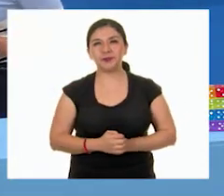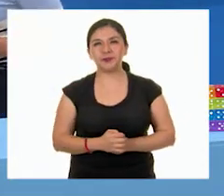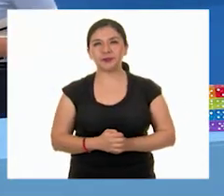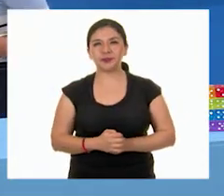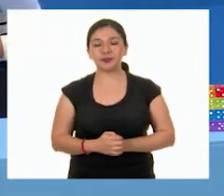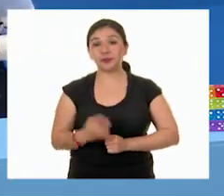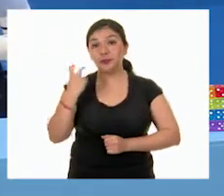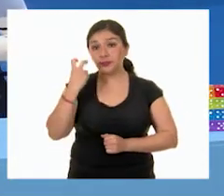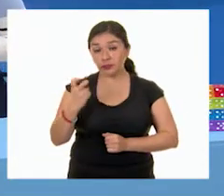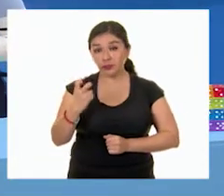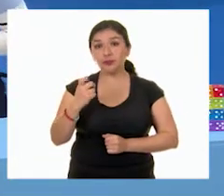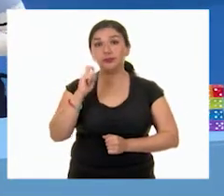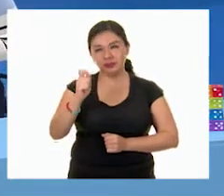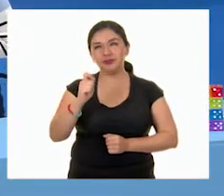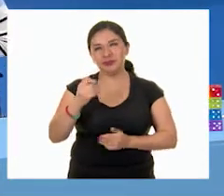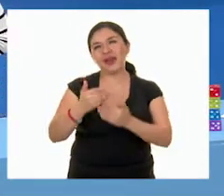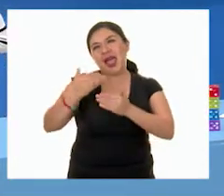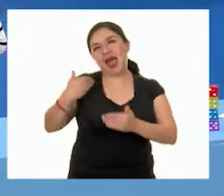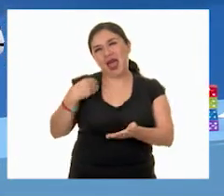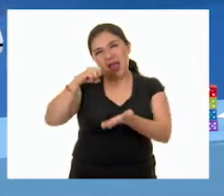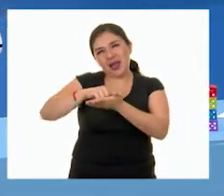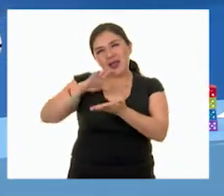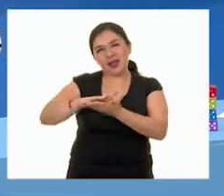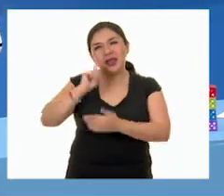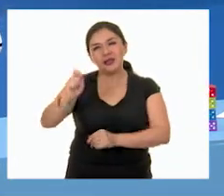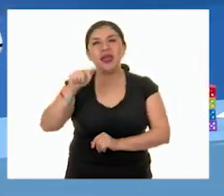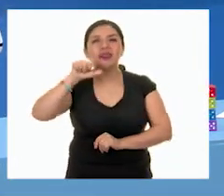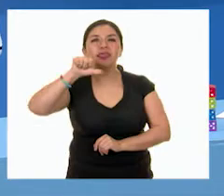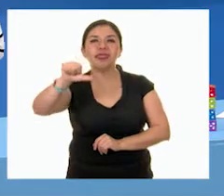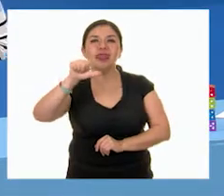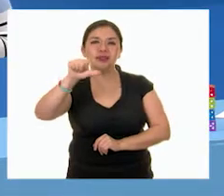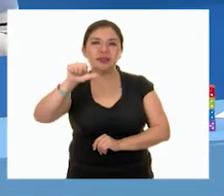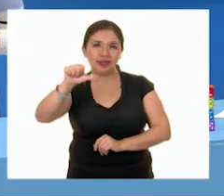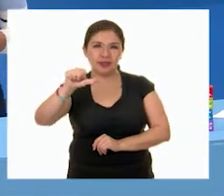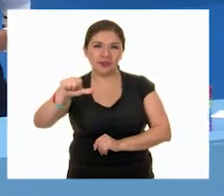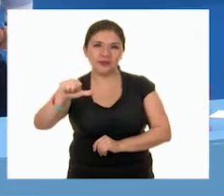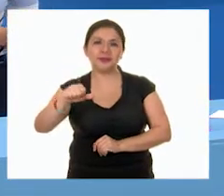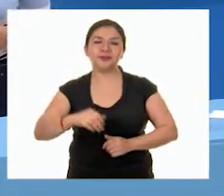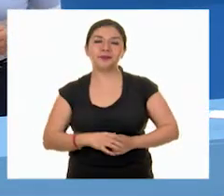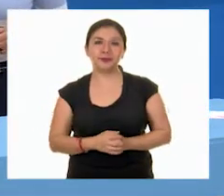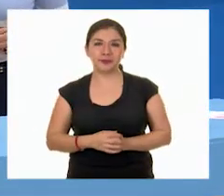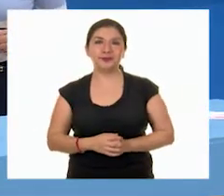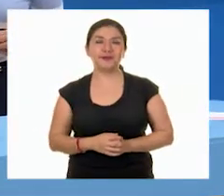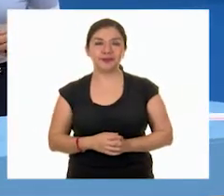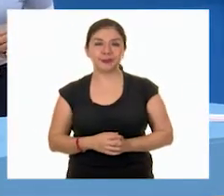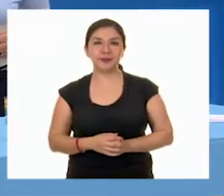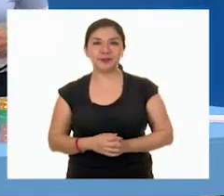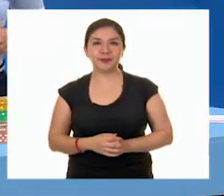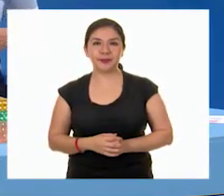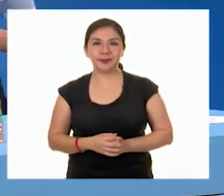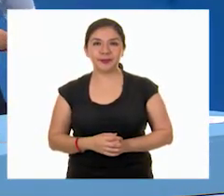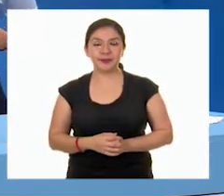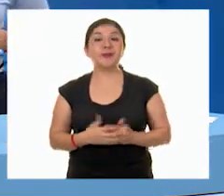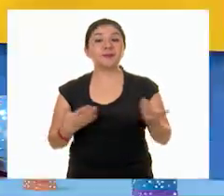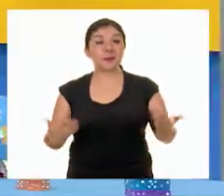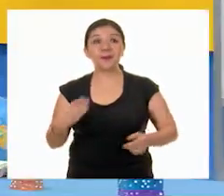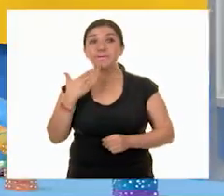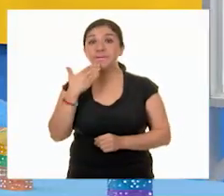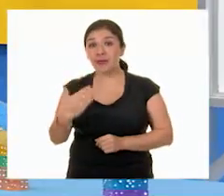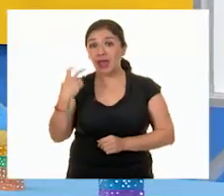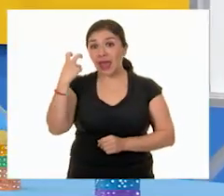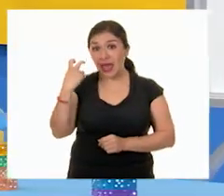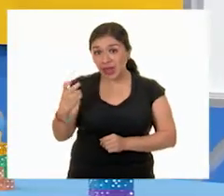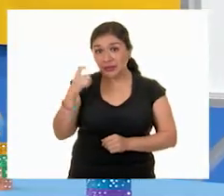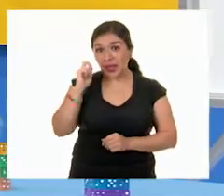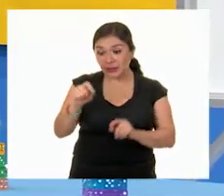Y esto nos va a dar, pues ya lo habíamos puesto además arriba. 16 cubos. Bien, estas son